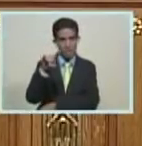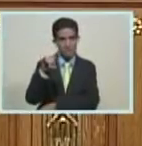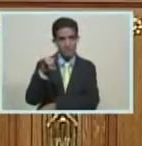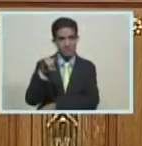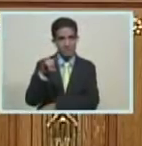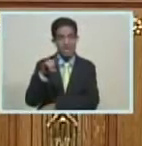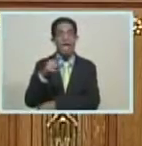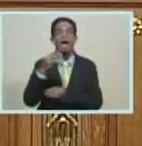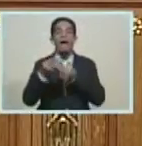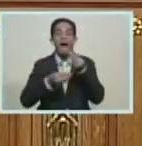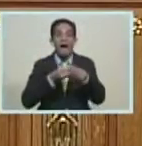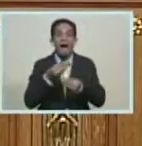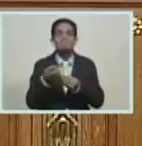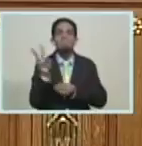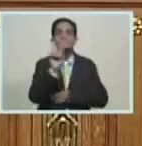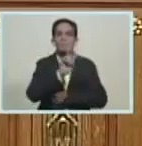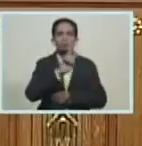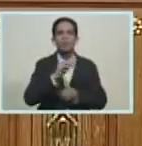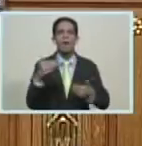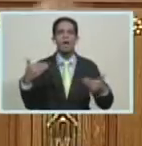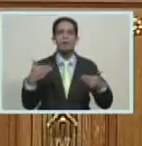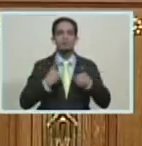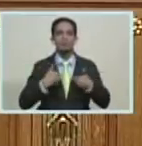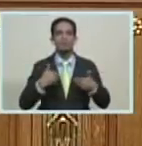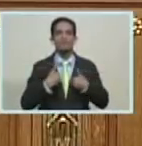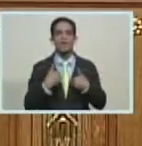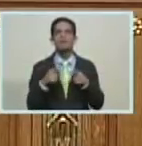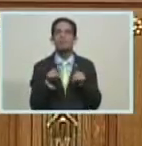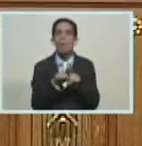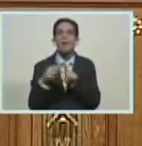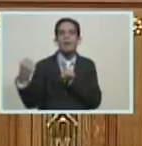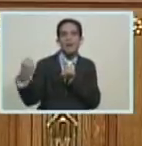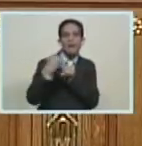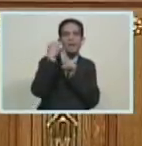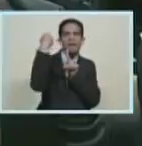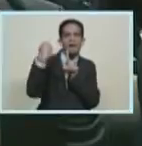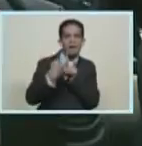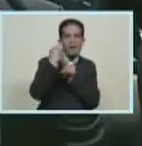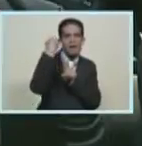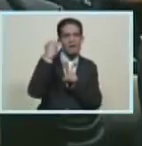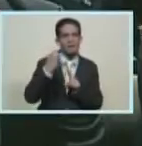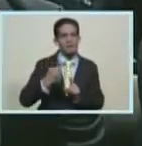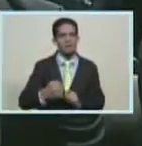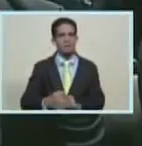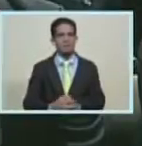hacen sufrir a Venezuela, golpean a todos los venezolanos.